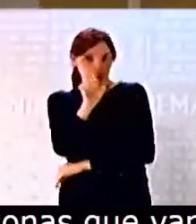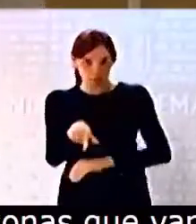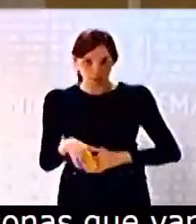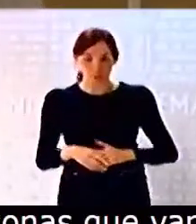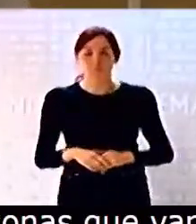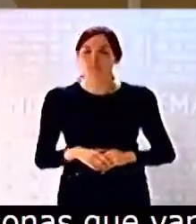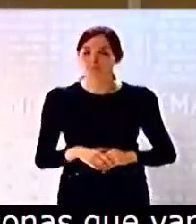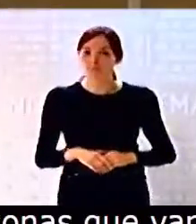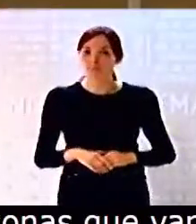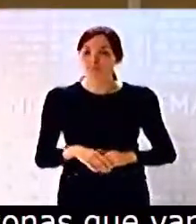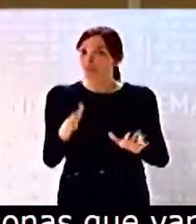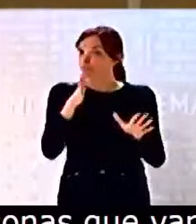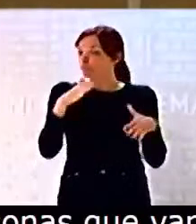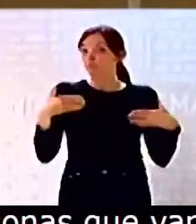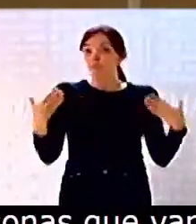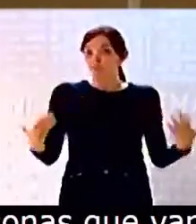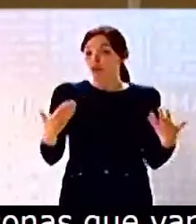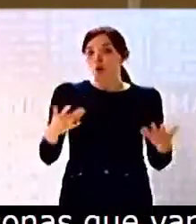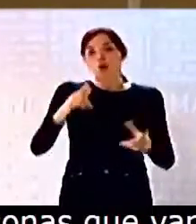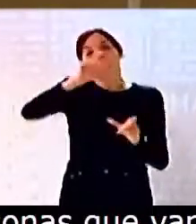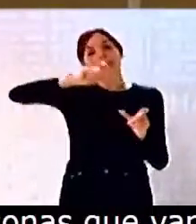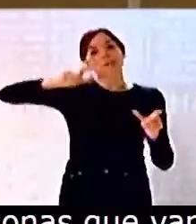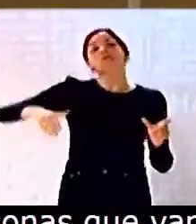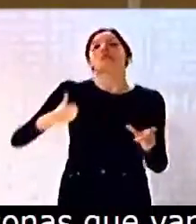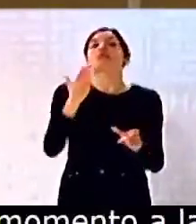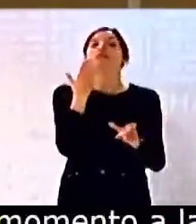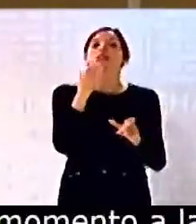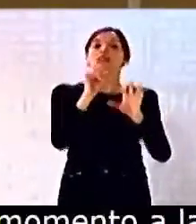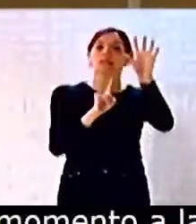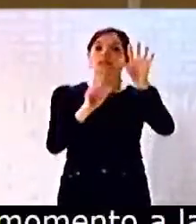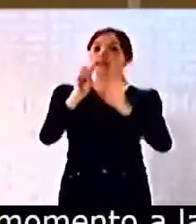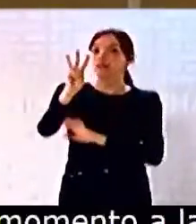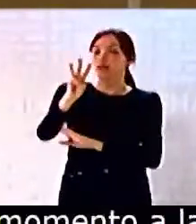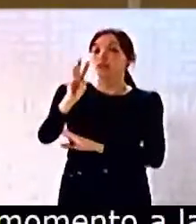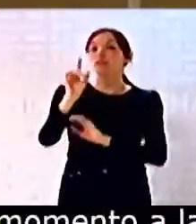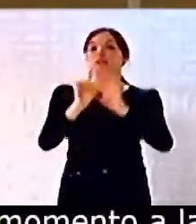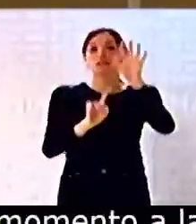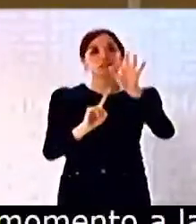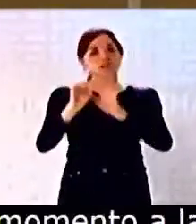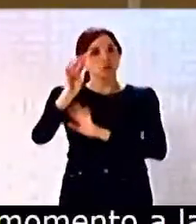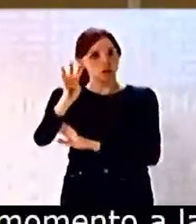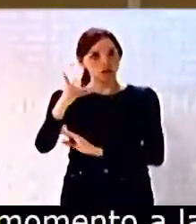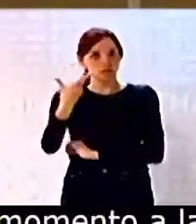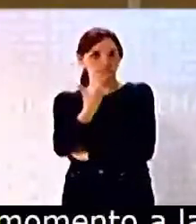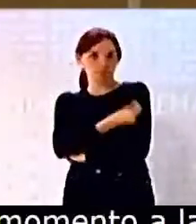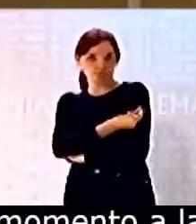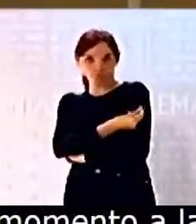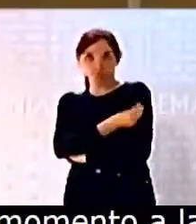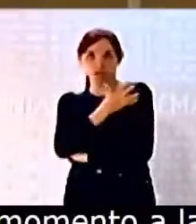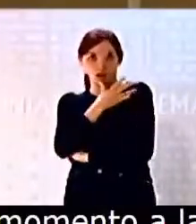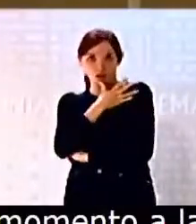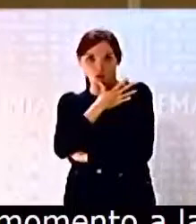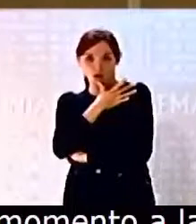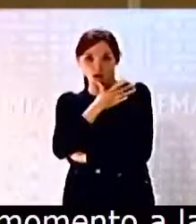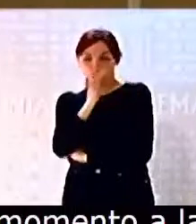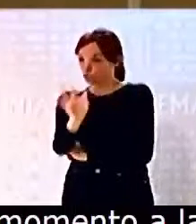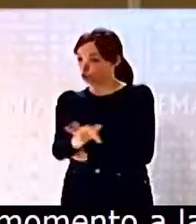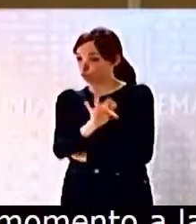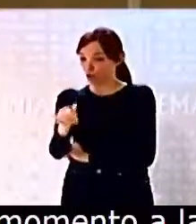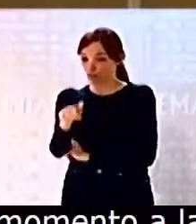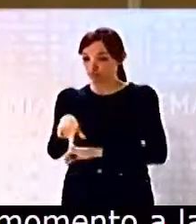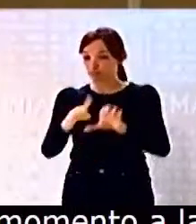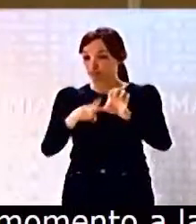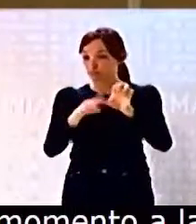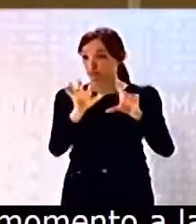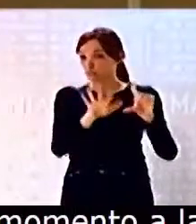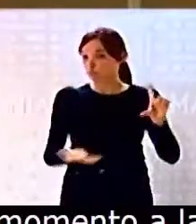Estamos vacunando en este momento a las personas de 63 y 64 años, que en total en Extremadura, entre